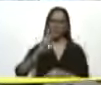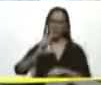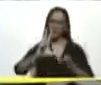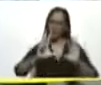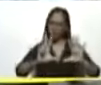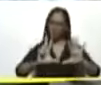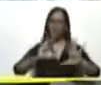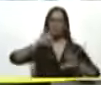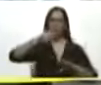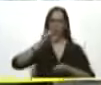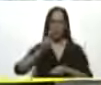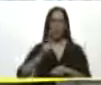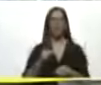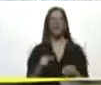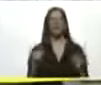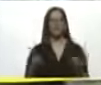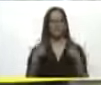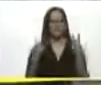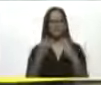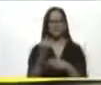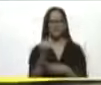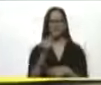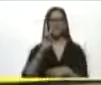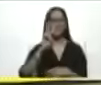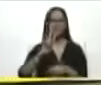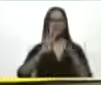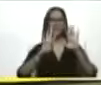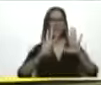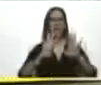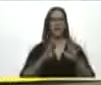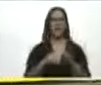julio, que será la victoria número 29